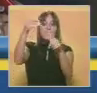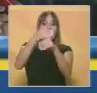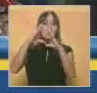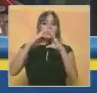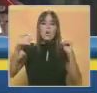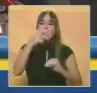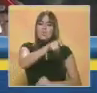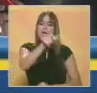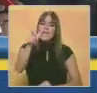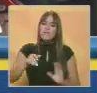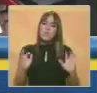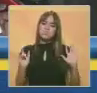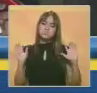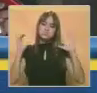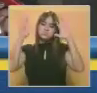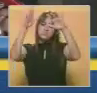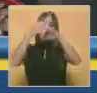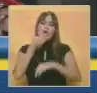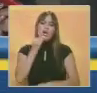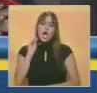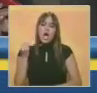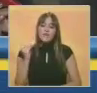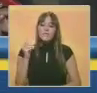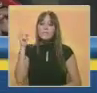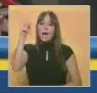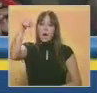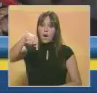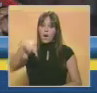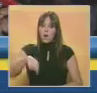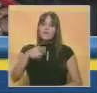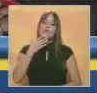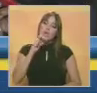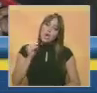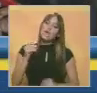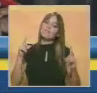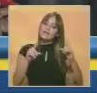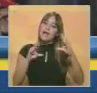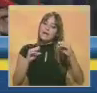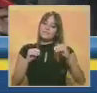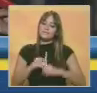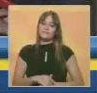la población, los jóvenes, sobre todo el tema hoy es con jóvenes.